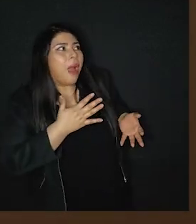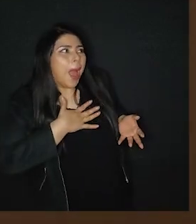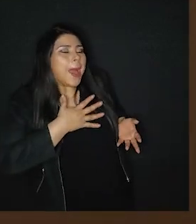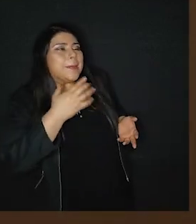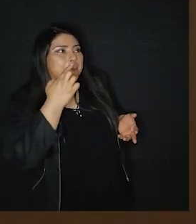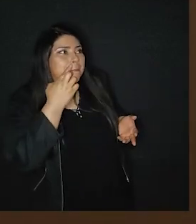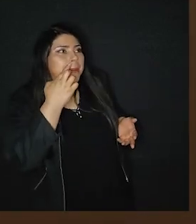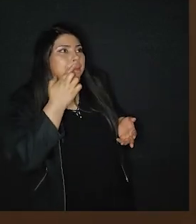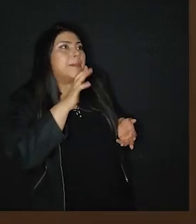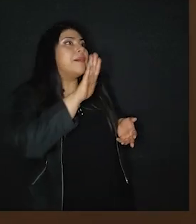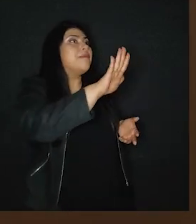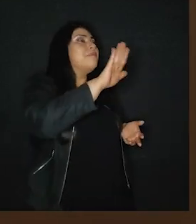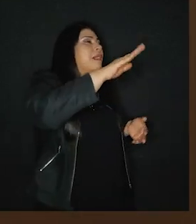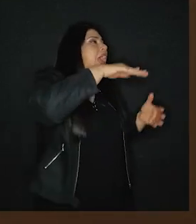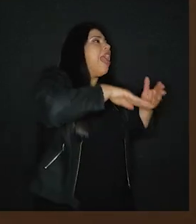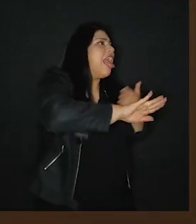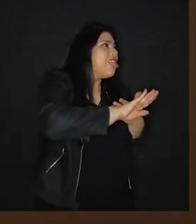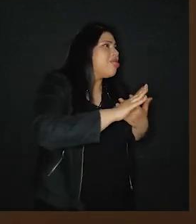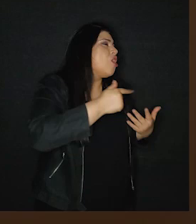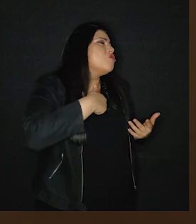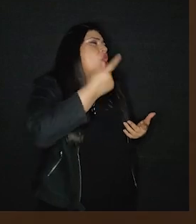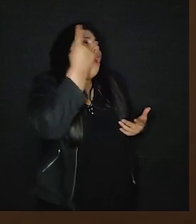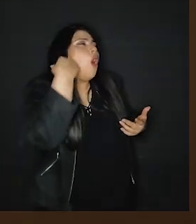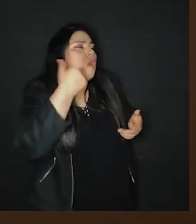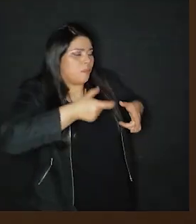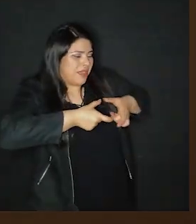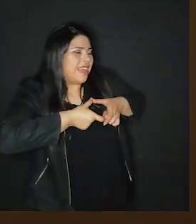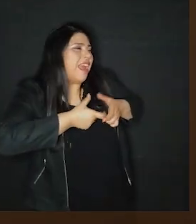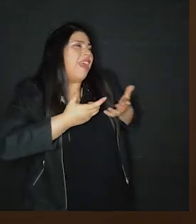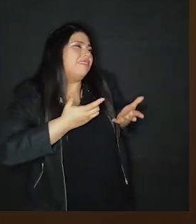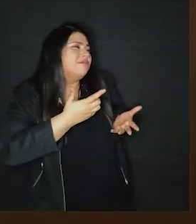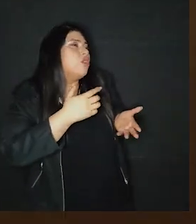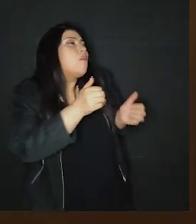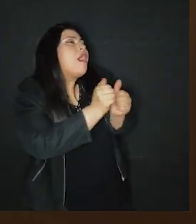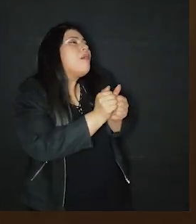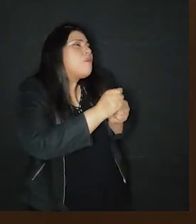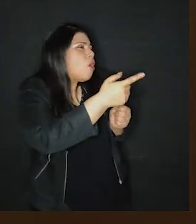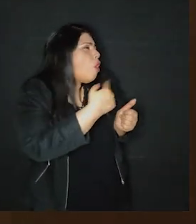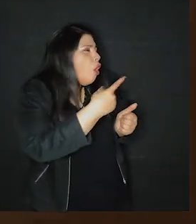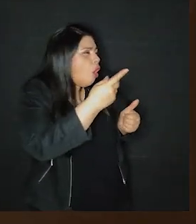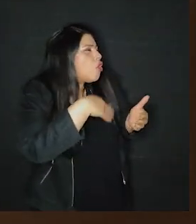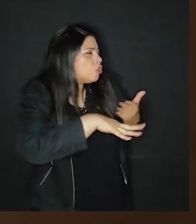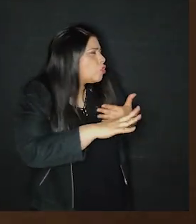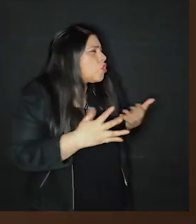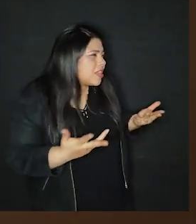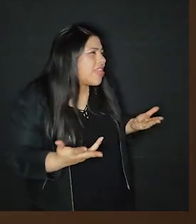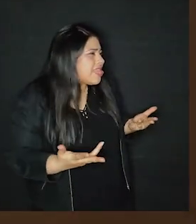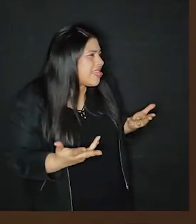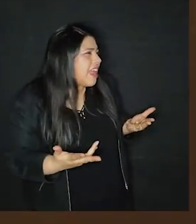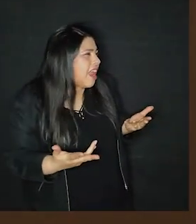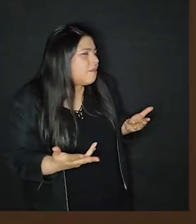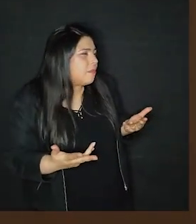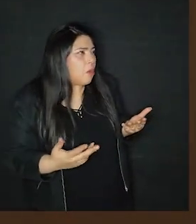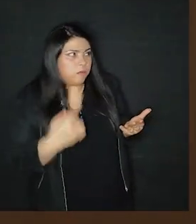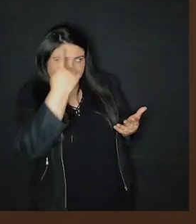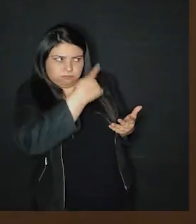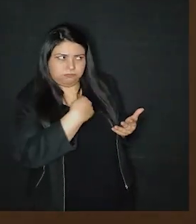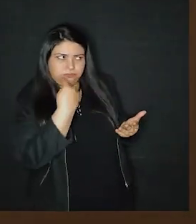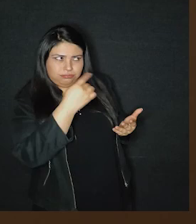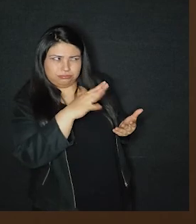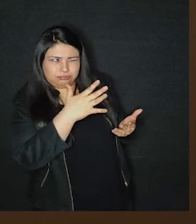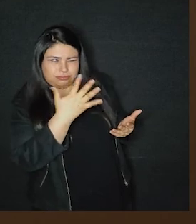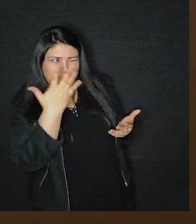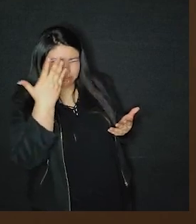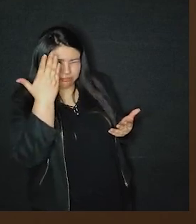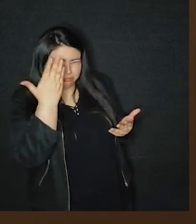en inglés medio masticado es es yo soy yo vengo con él verdad no me no me mira el parecido en la